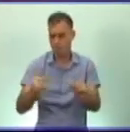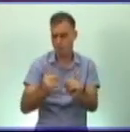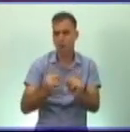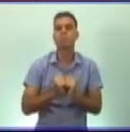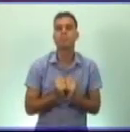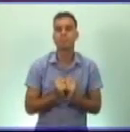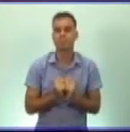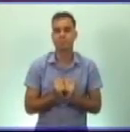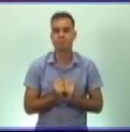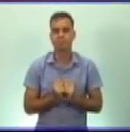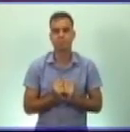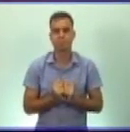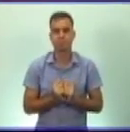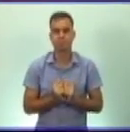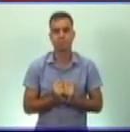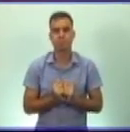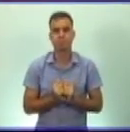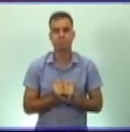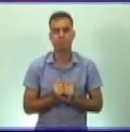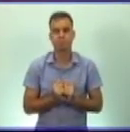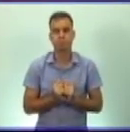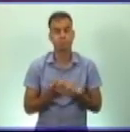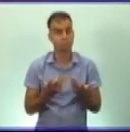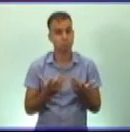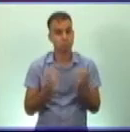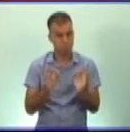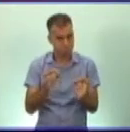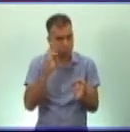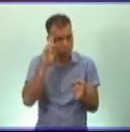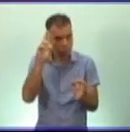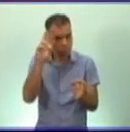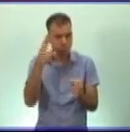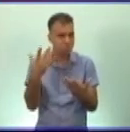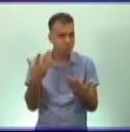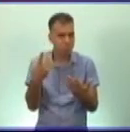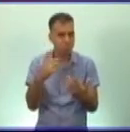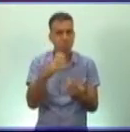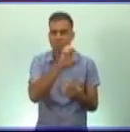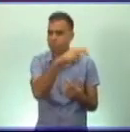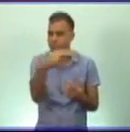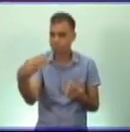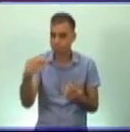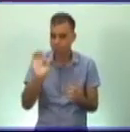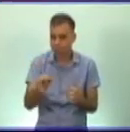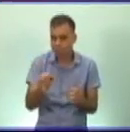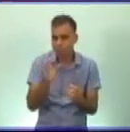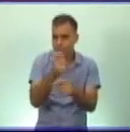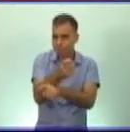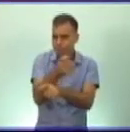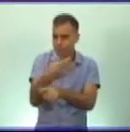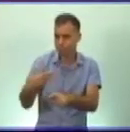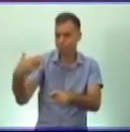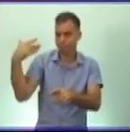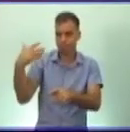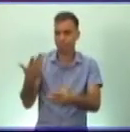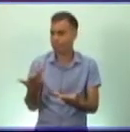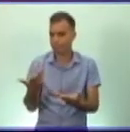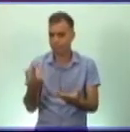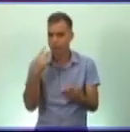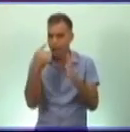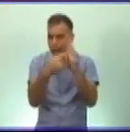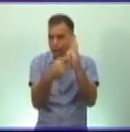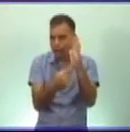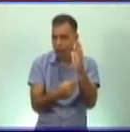cualitativa y cuantitativa. Les propongo retomar una de las ecuaciones químicas trabajadas en la clase anterior para precisar algunos